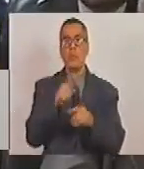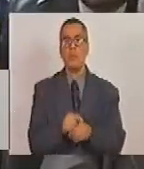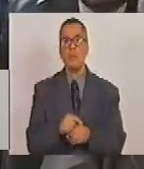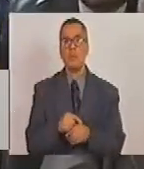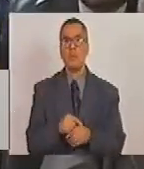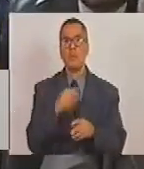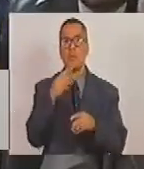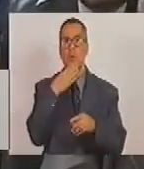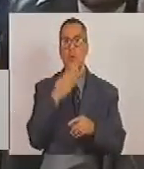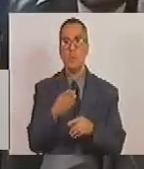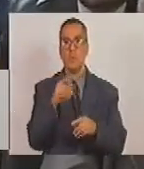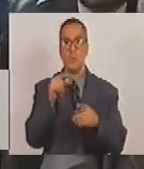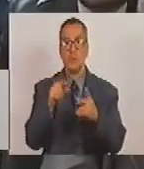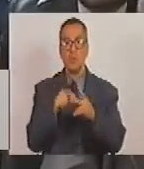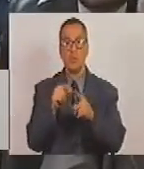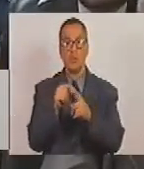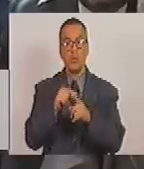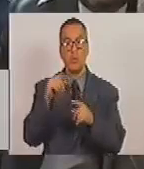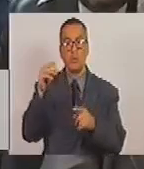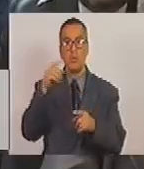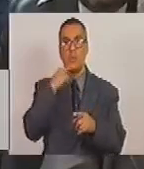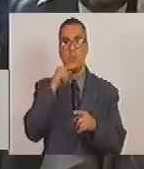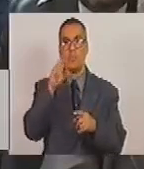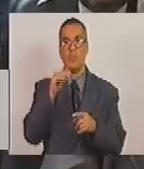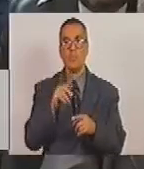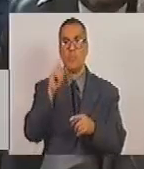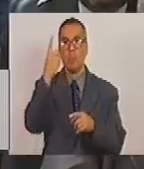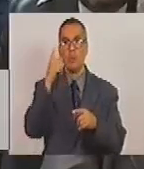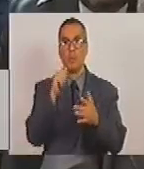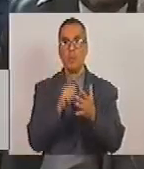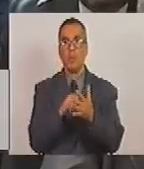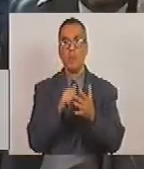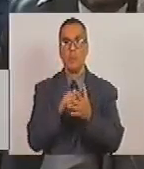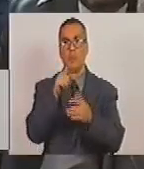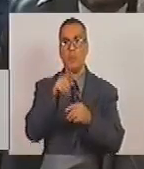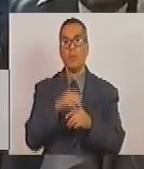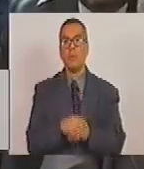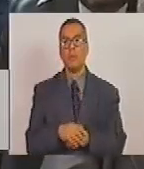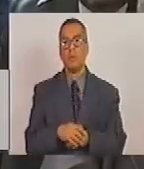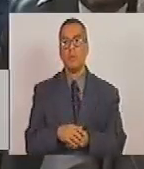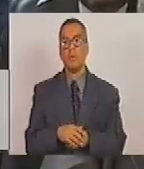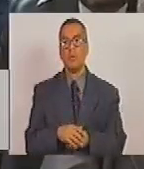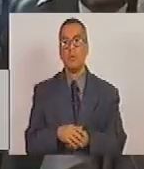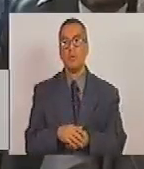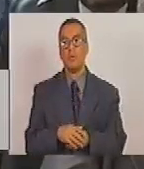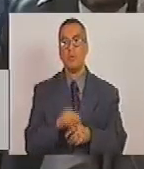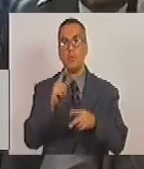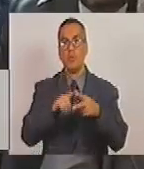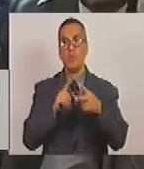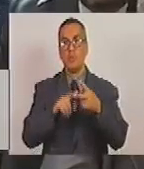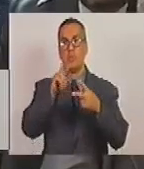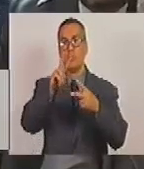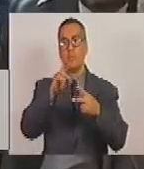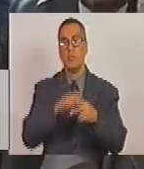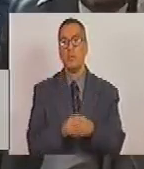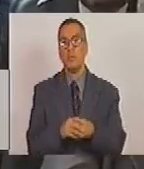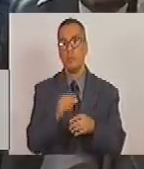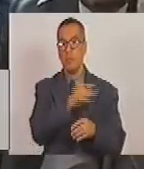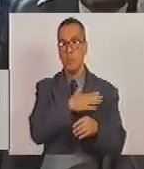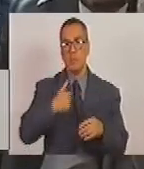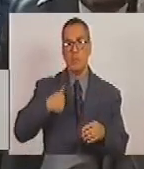hemos solicitado este derecho de palabra. El primer punto de ese segundo capítulo que